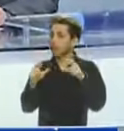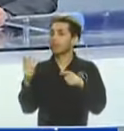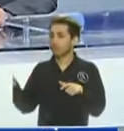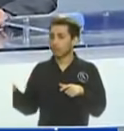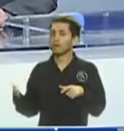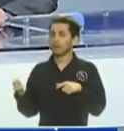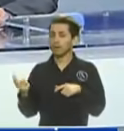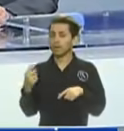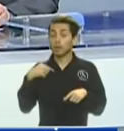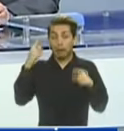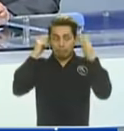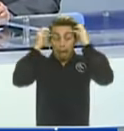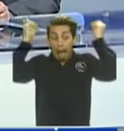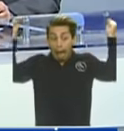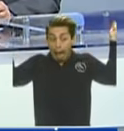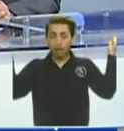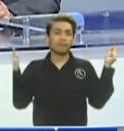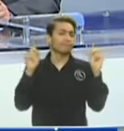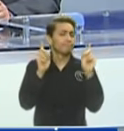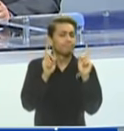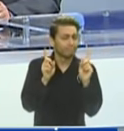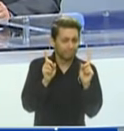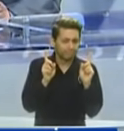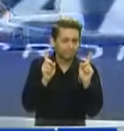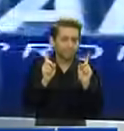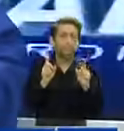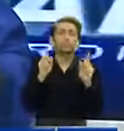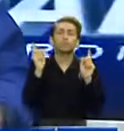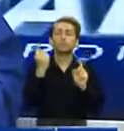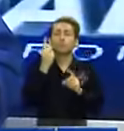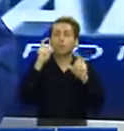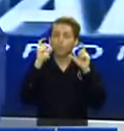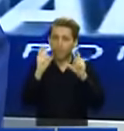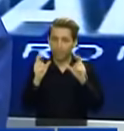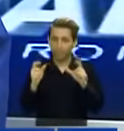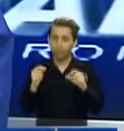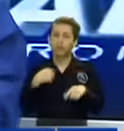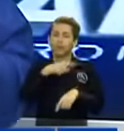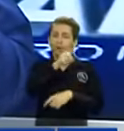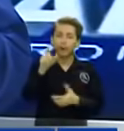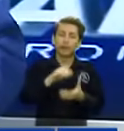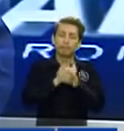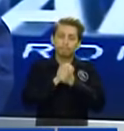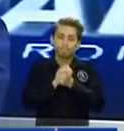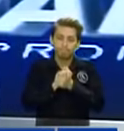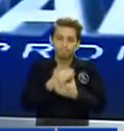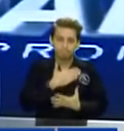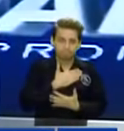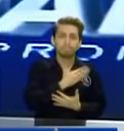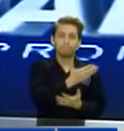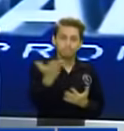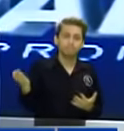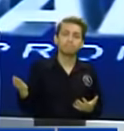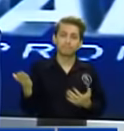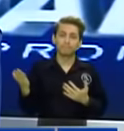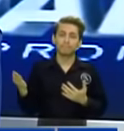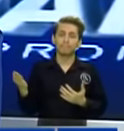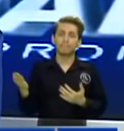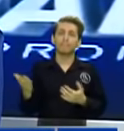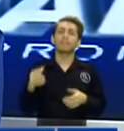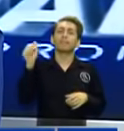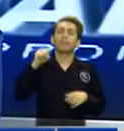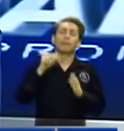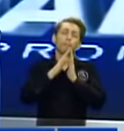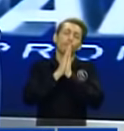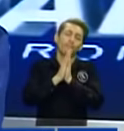los pelos ni para asustar. Y estimados amigos, yo sé que es difícil, la situación no es sencilla, pero les quiero pedir un gran